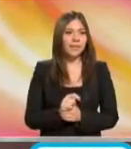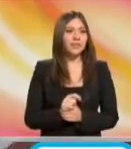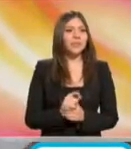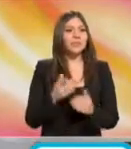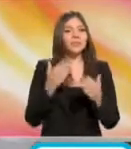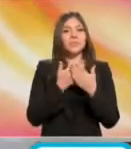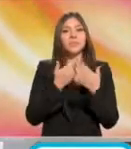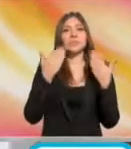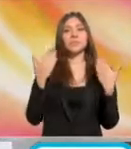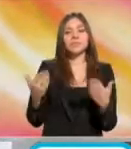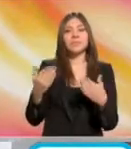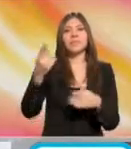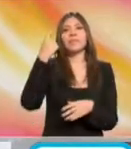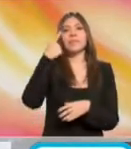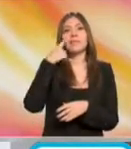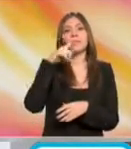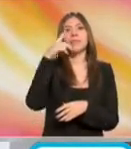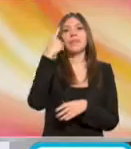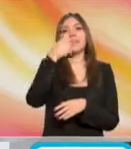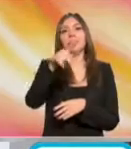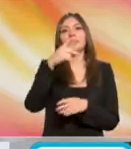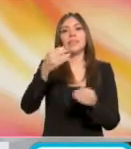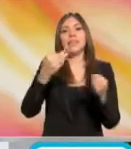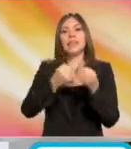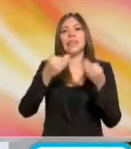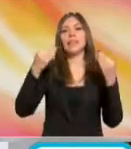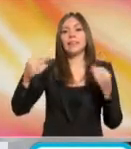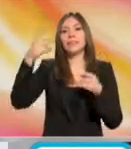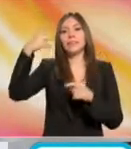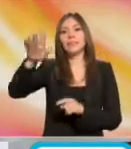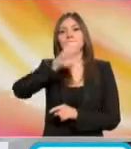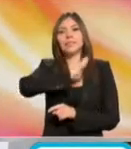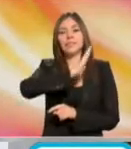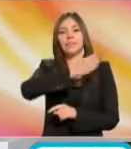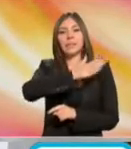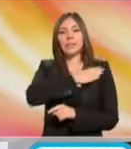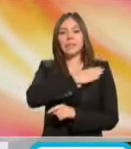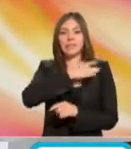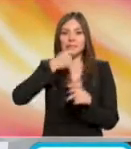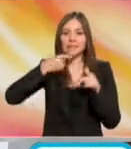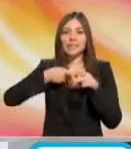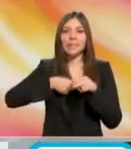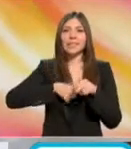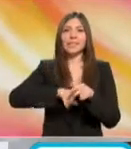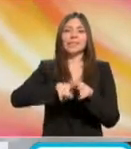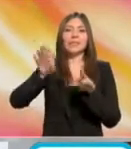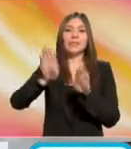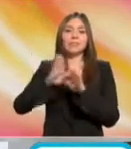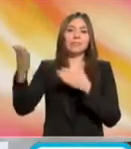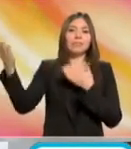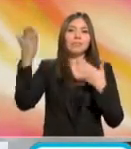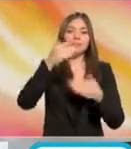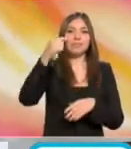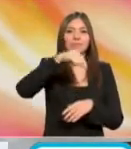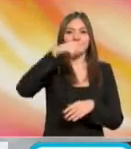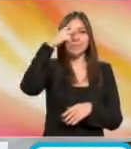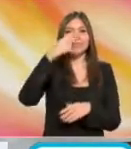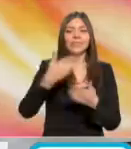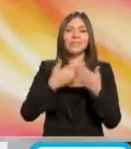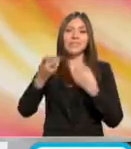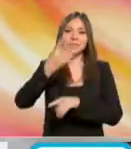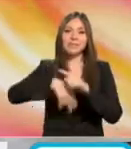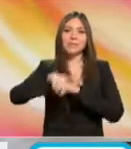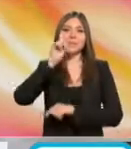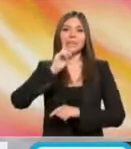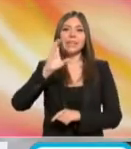para llevarnos a la tierra de los aliados de los españoles que consumaron la conquista. Está Claudia con nosotros el ¿Cómo día de están, hoy. Bienvenida, queridos Clau. amigos? ¿Qué